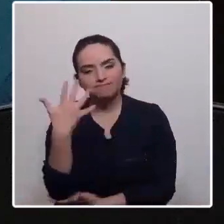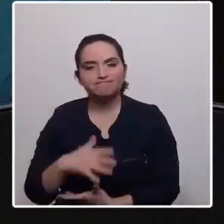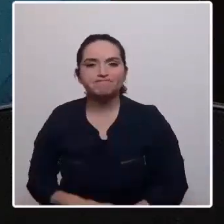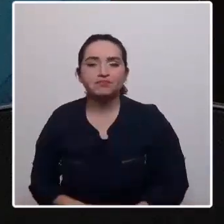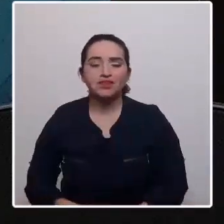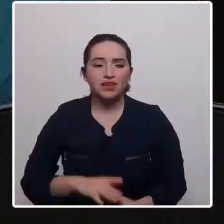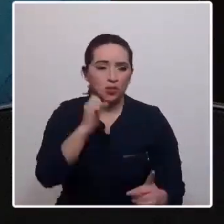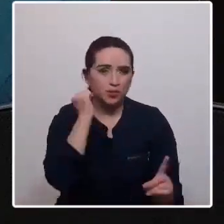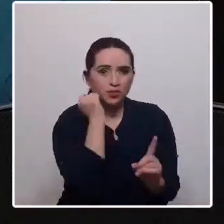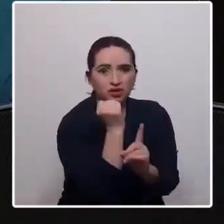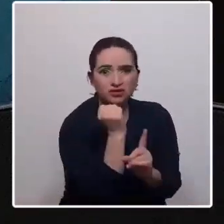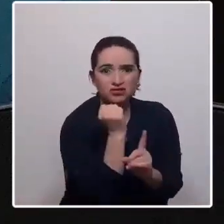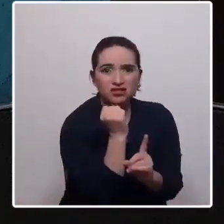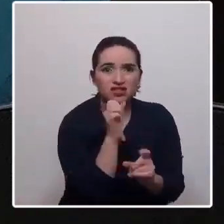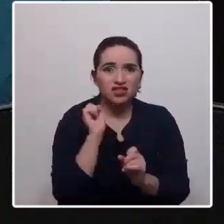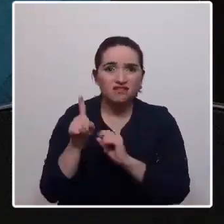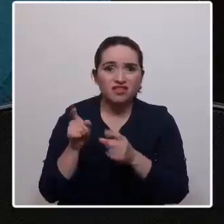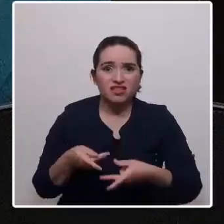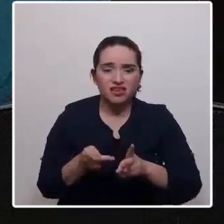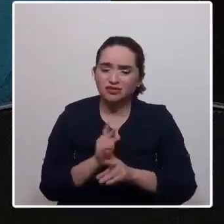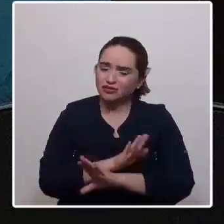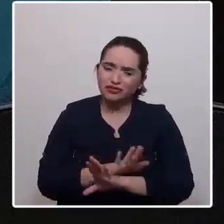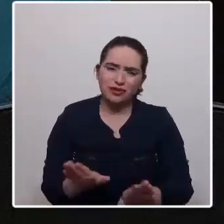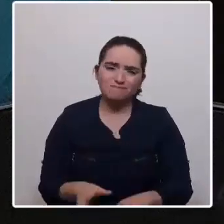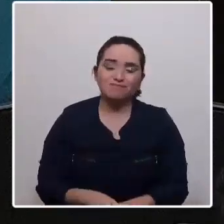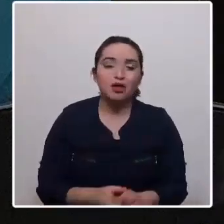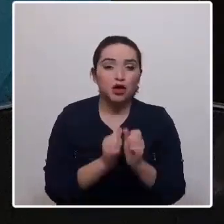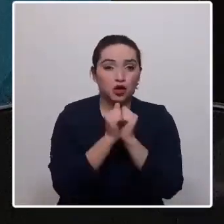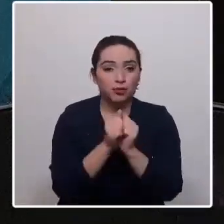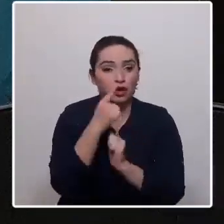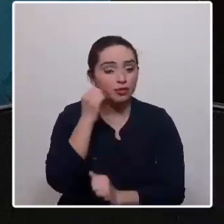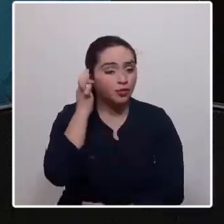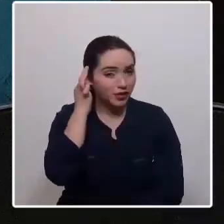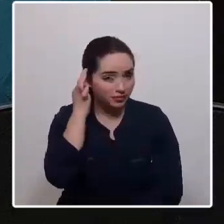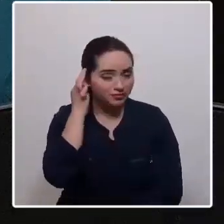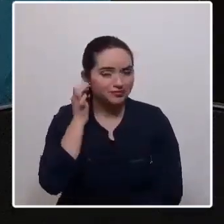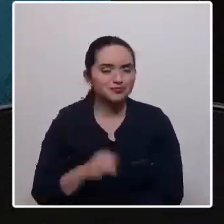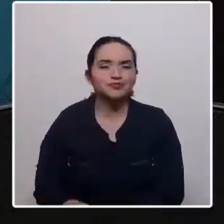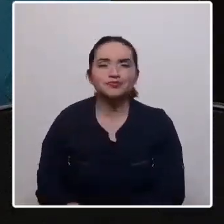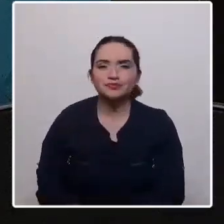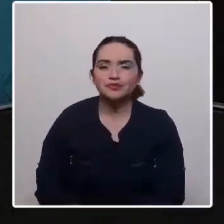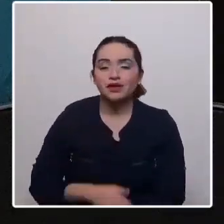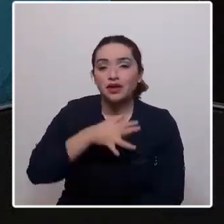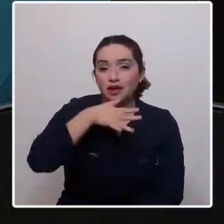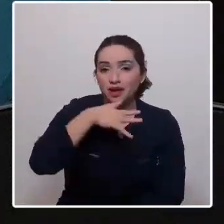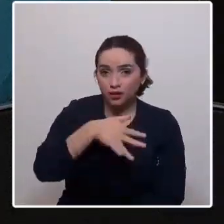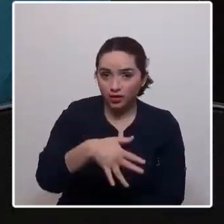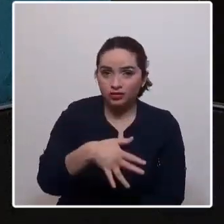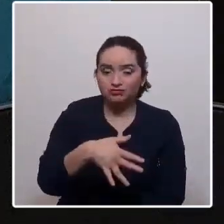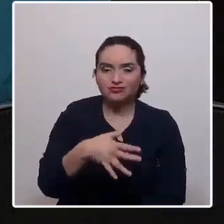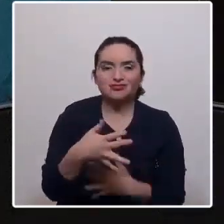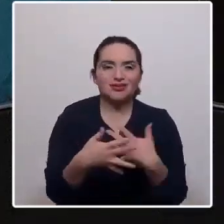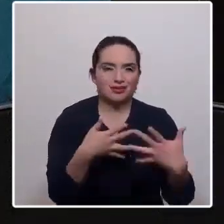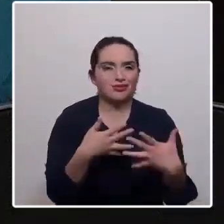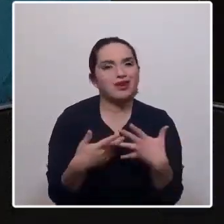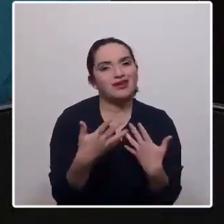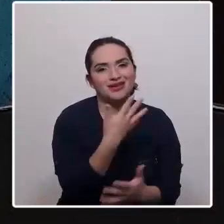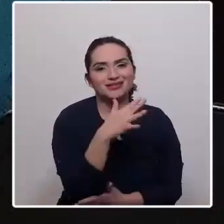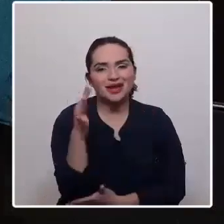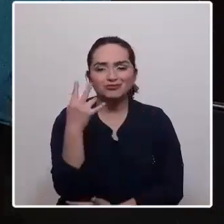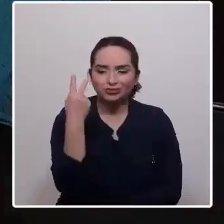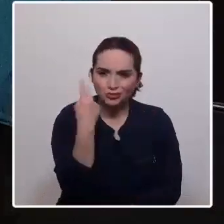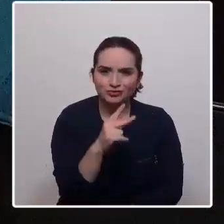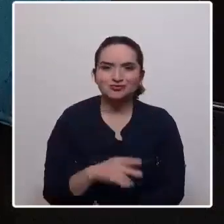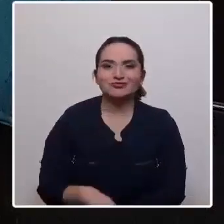por defender nuestros derechos. Compañeras y compañeros convencionales, que las aguas vuelvan a la naturaleza, que las aguas vuelvan a